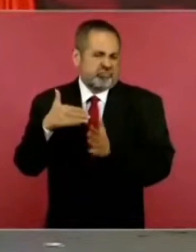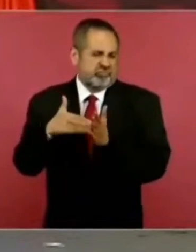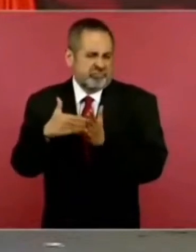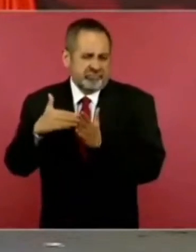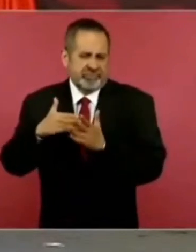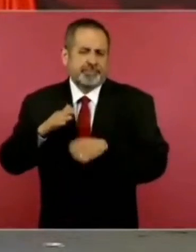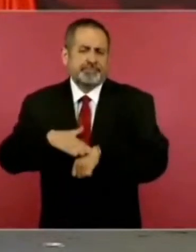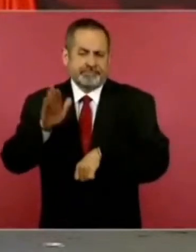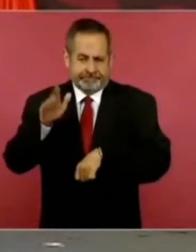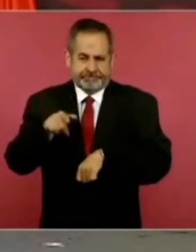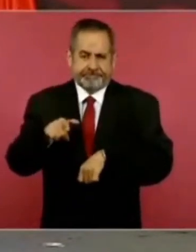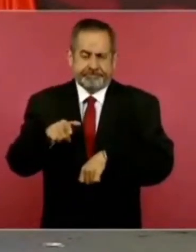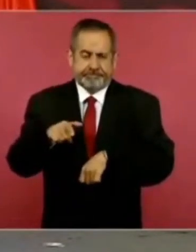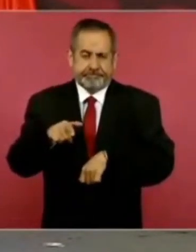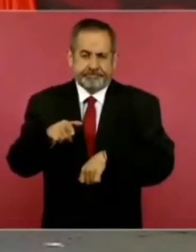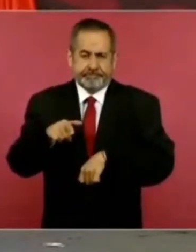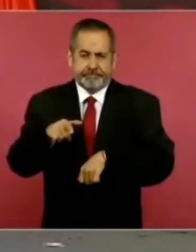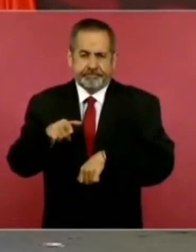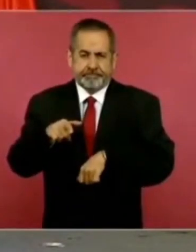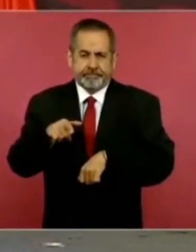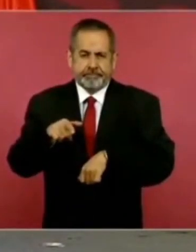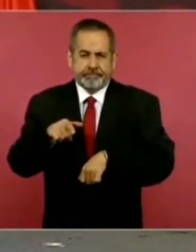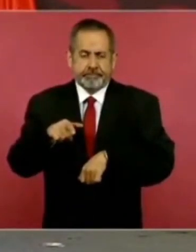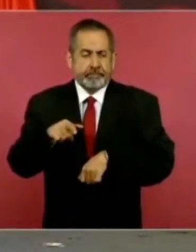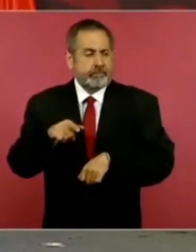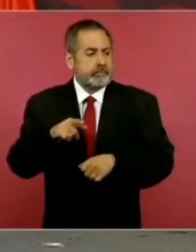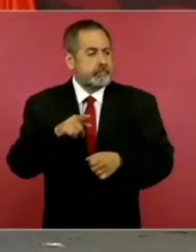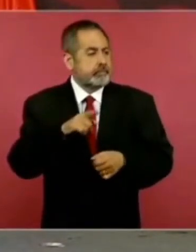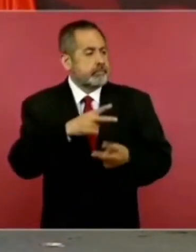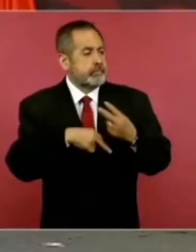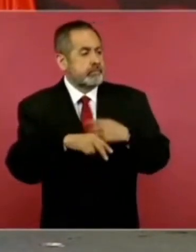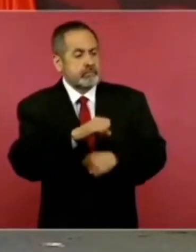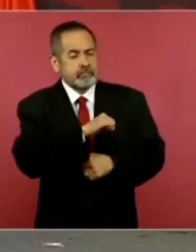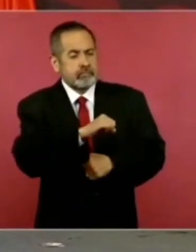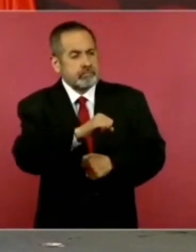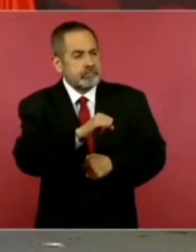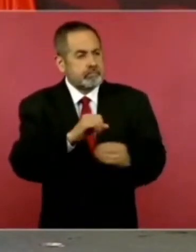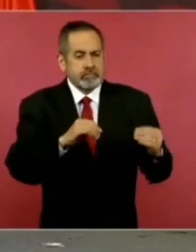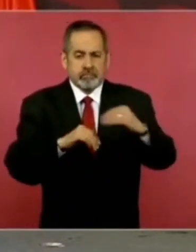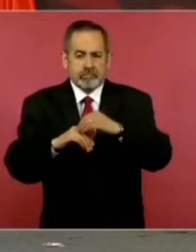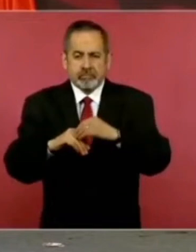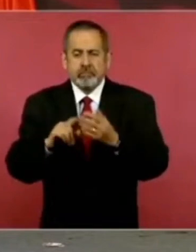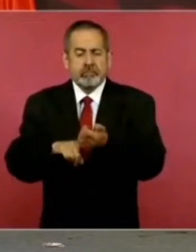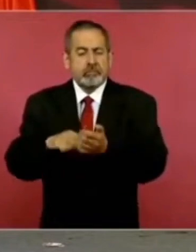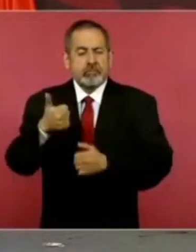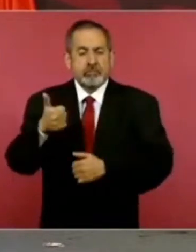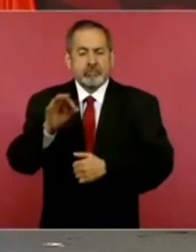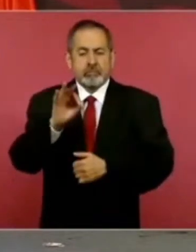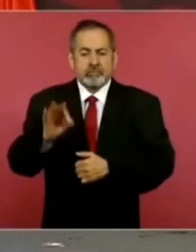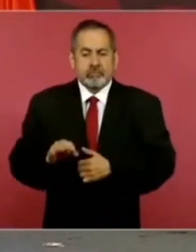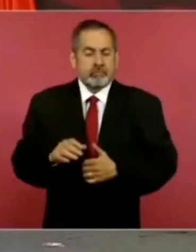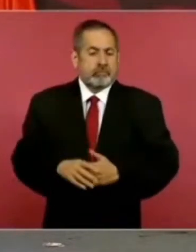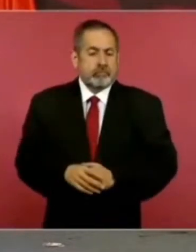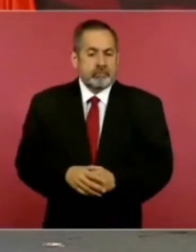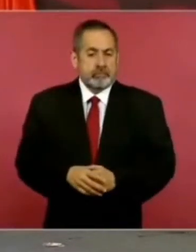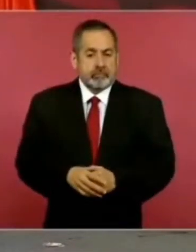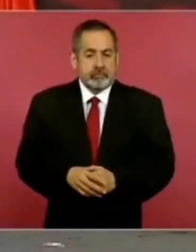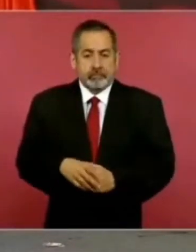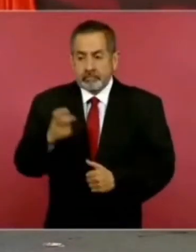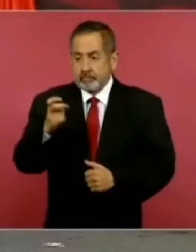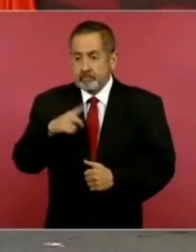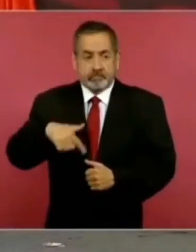Si le agregamos aquí inflación, serían como 6%. Esto es ingreso